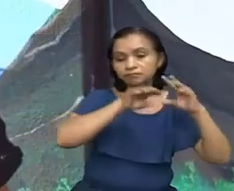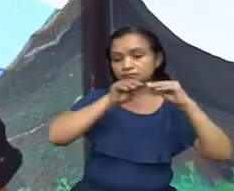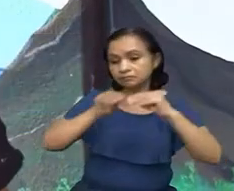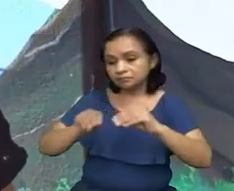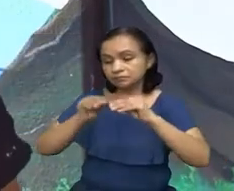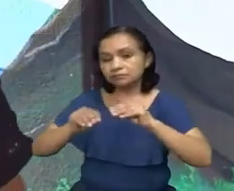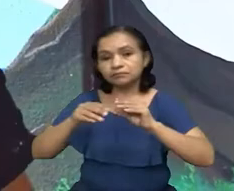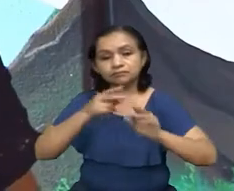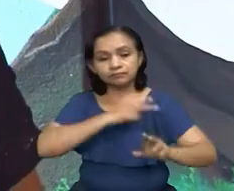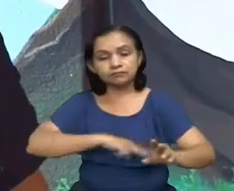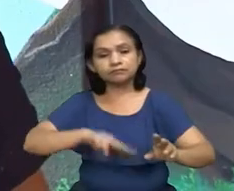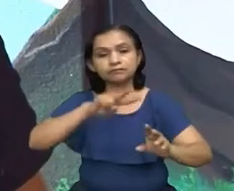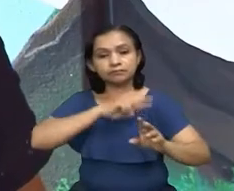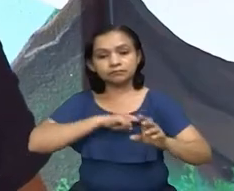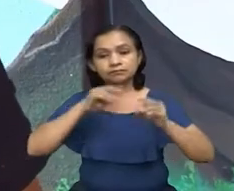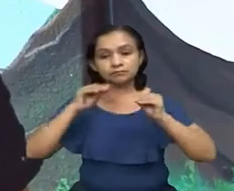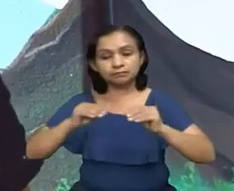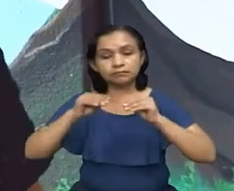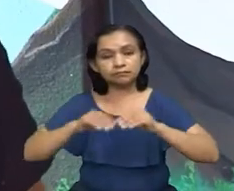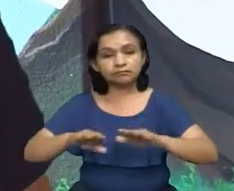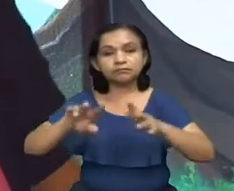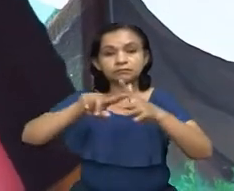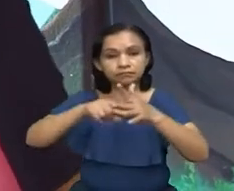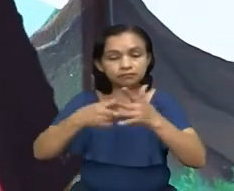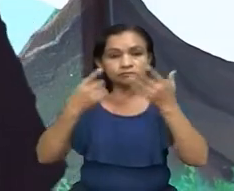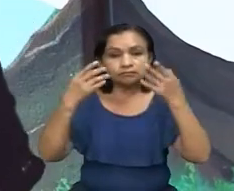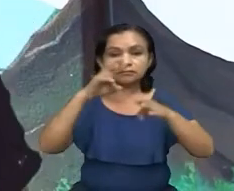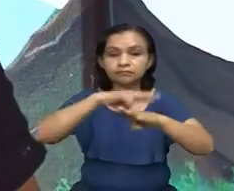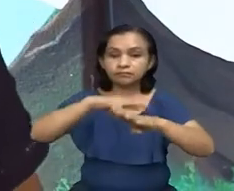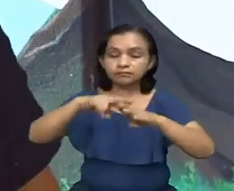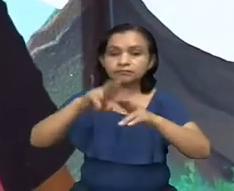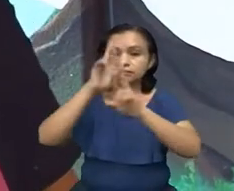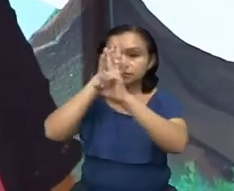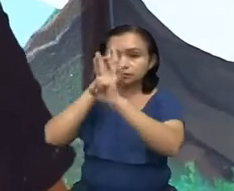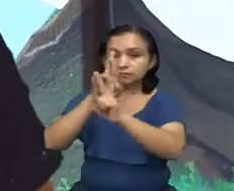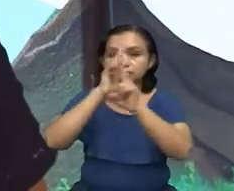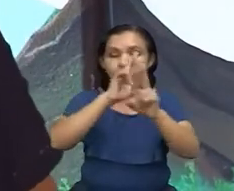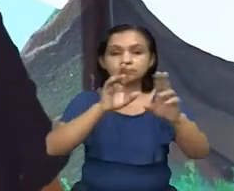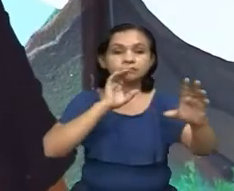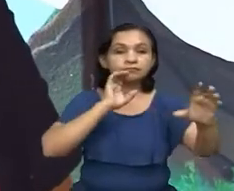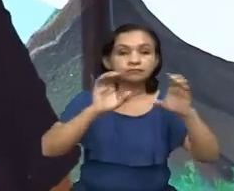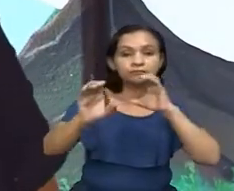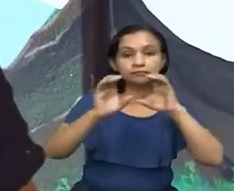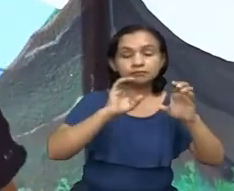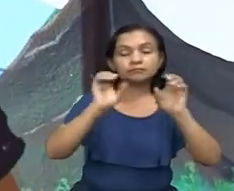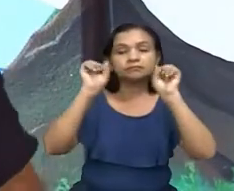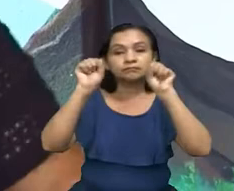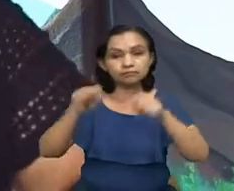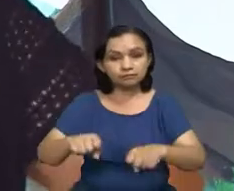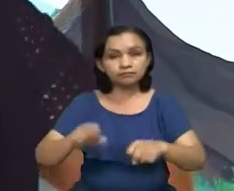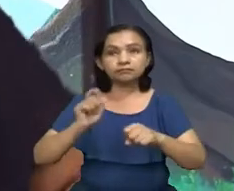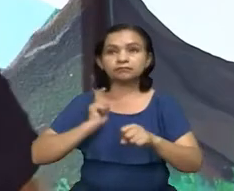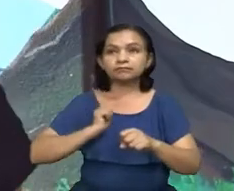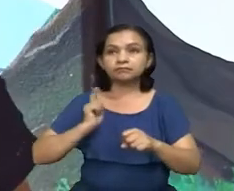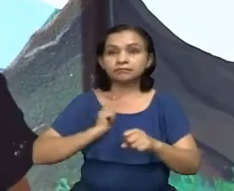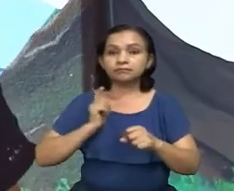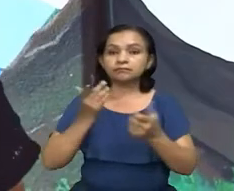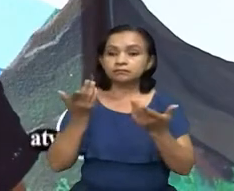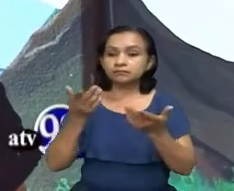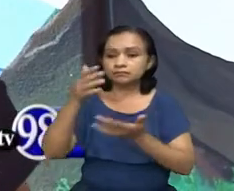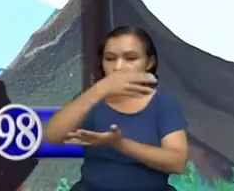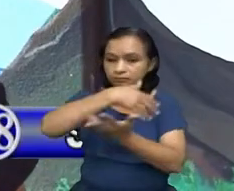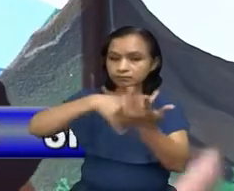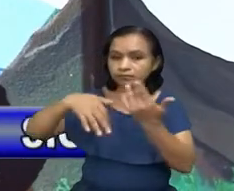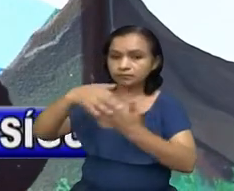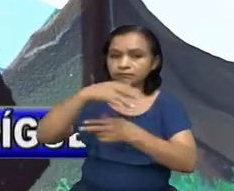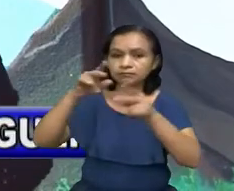como un principio, como normas de respeto al diálogo, a la comunicación y a la interacción